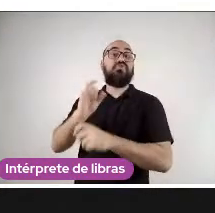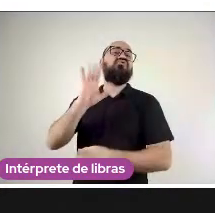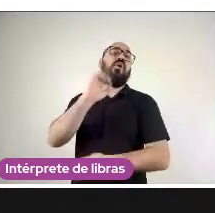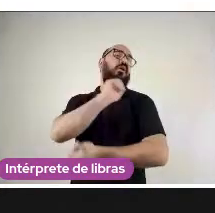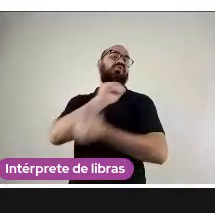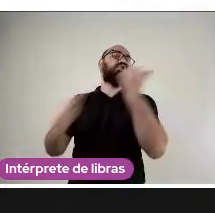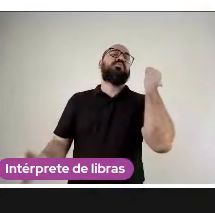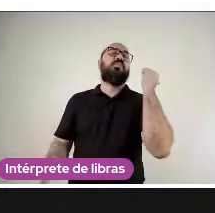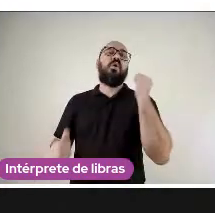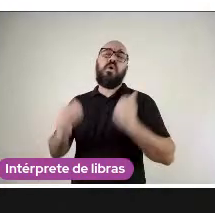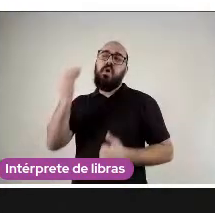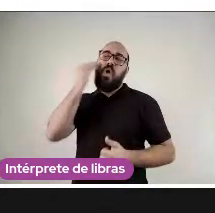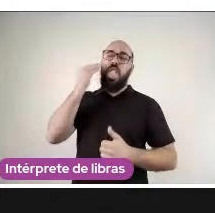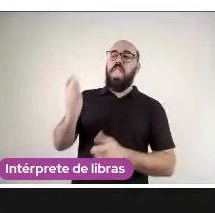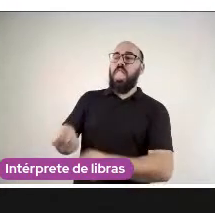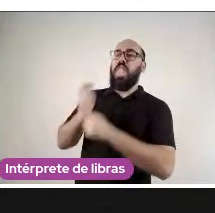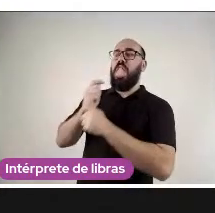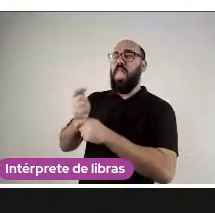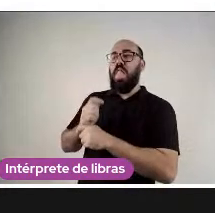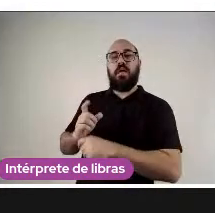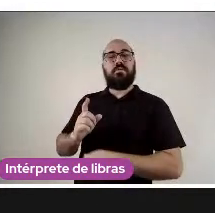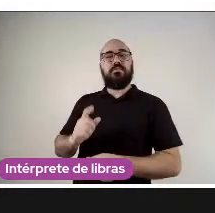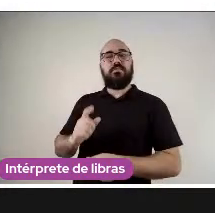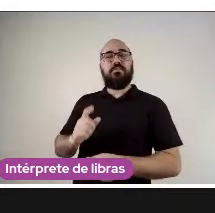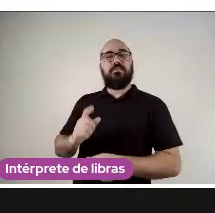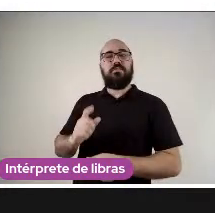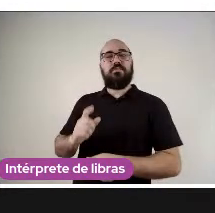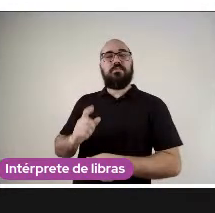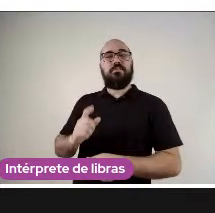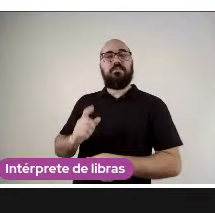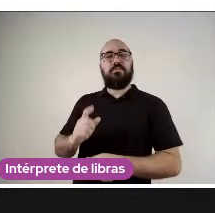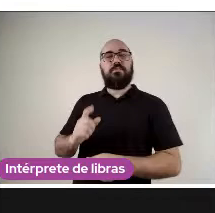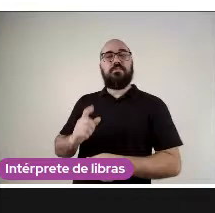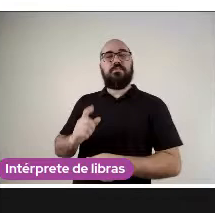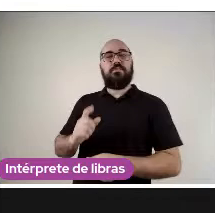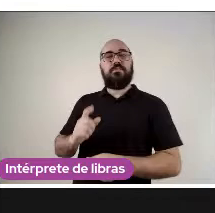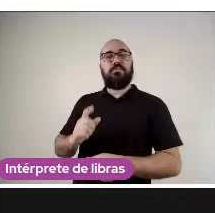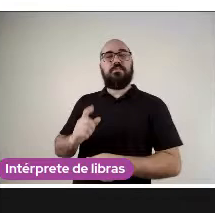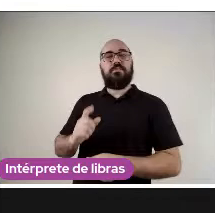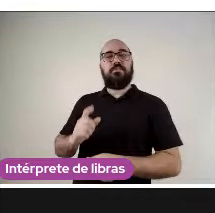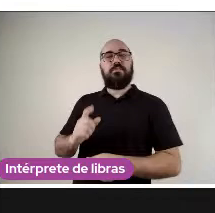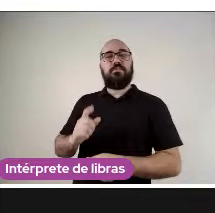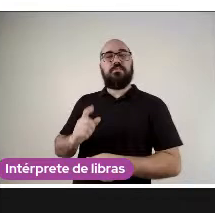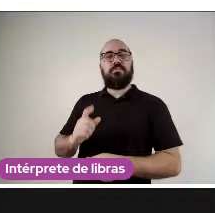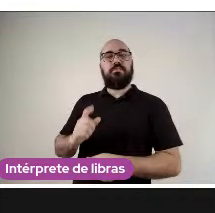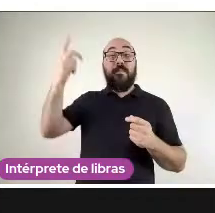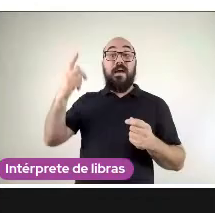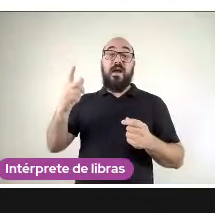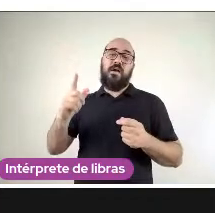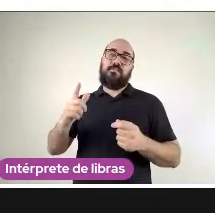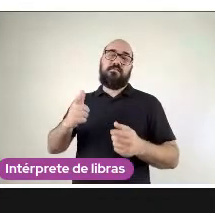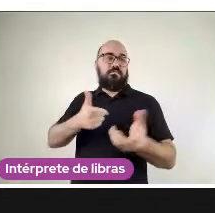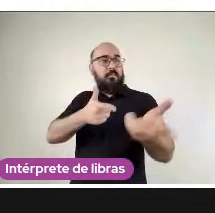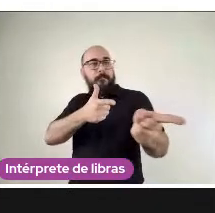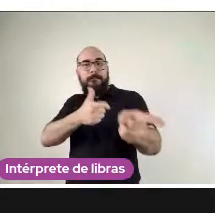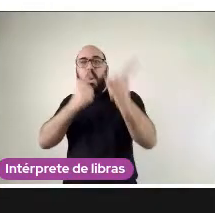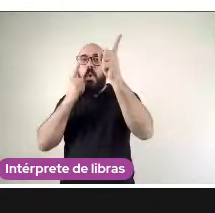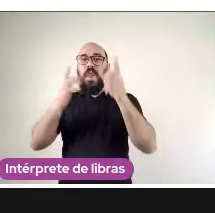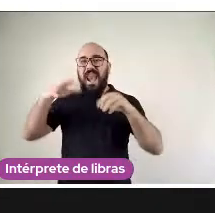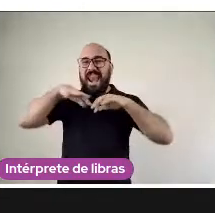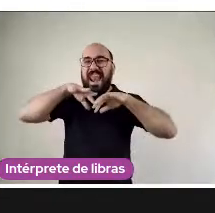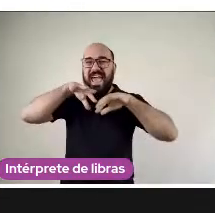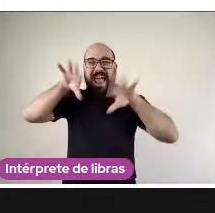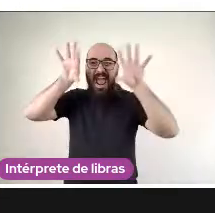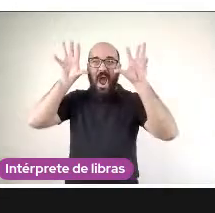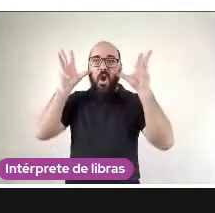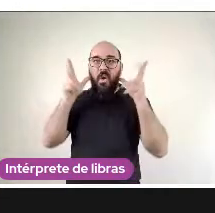es completamente los años que tendría este ejemplar. Es una pena que haya acabado así y muchas veces no por necesidad de alimentación, sino solo